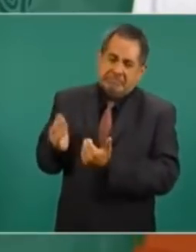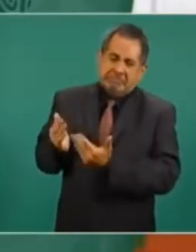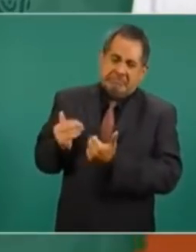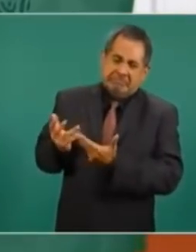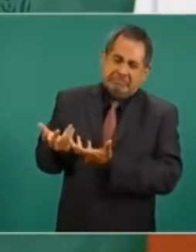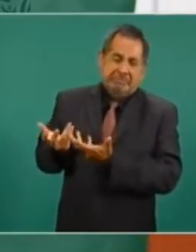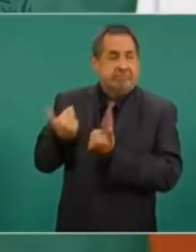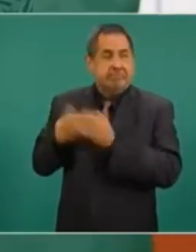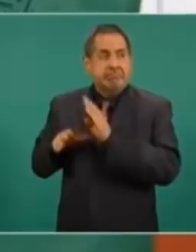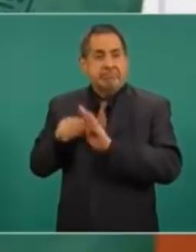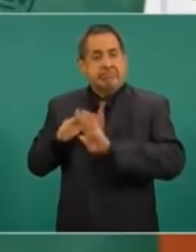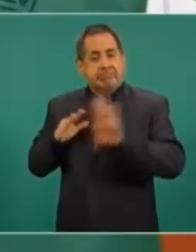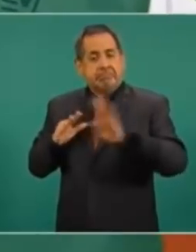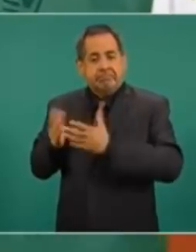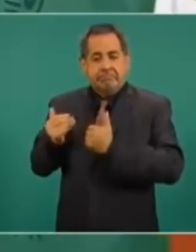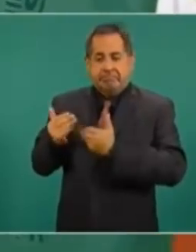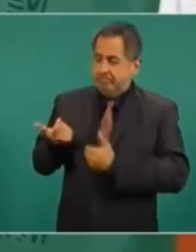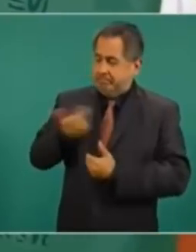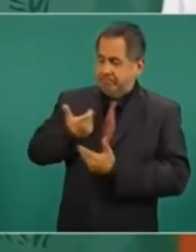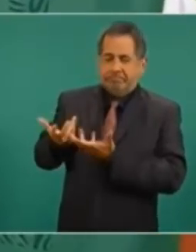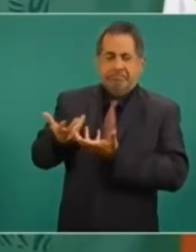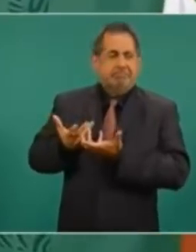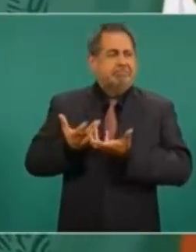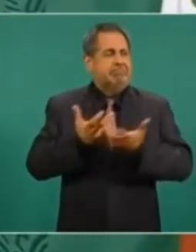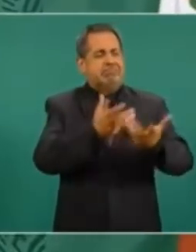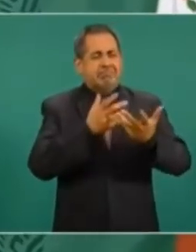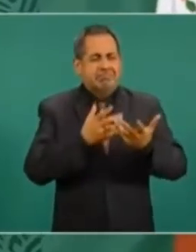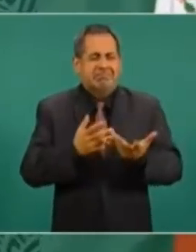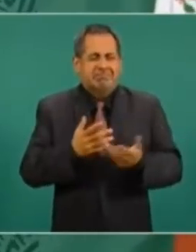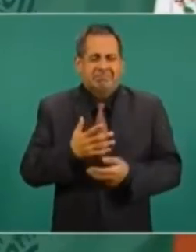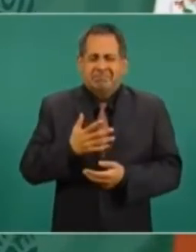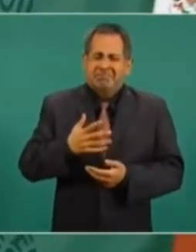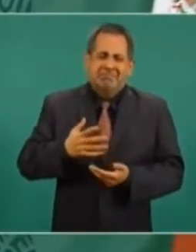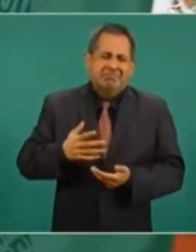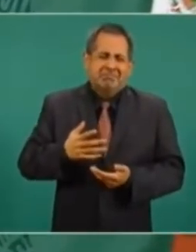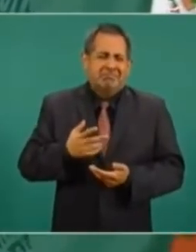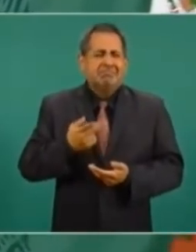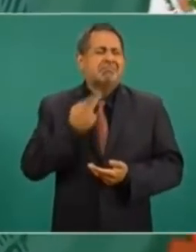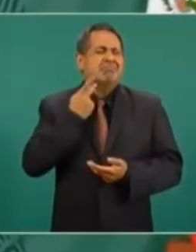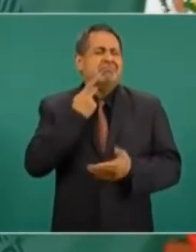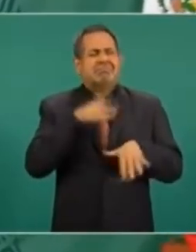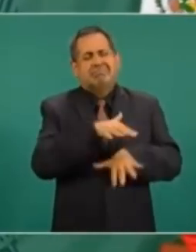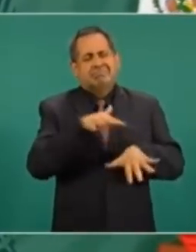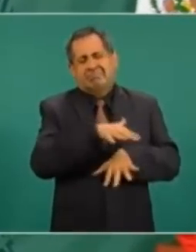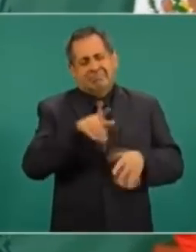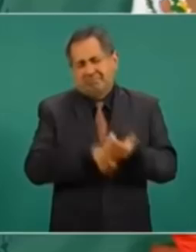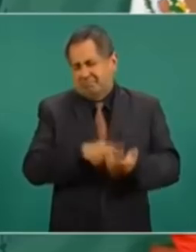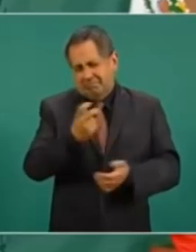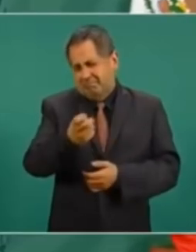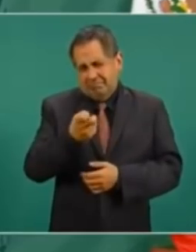con propósitos, yo ni diría políticos, sino politiqueros.